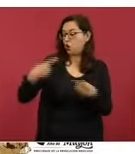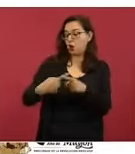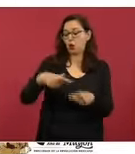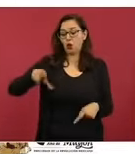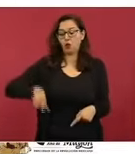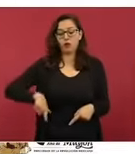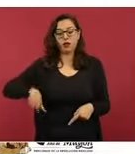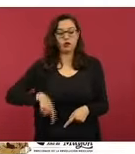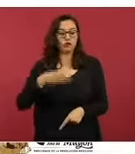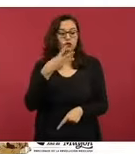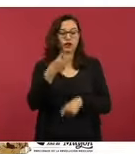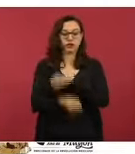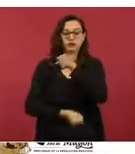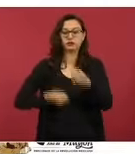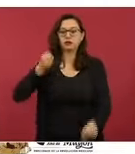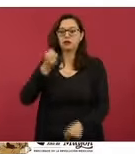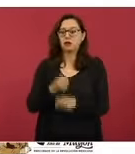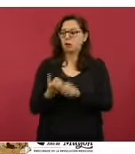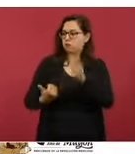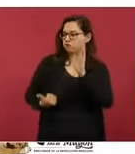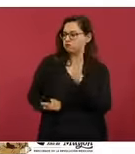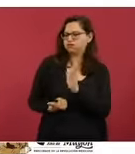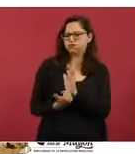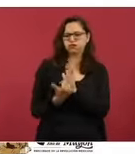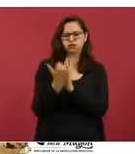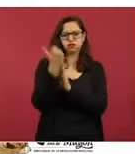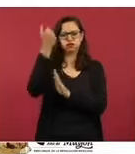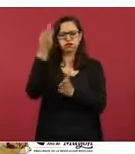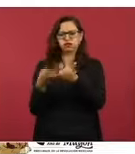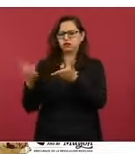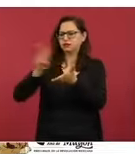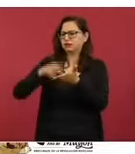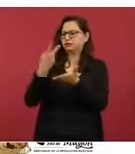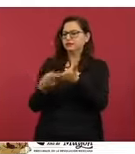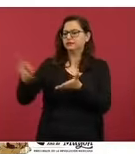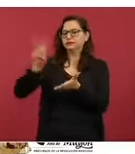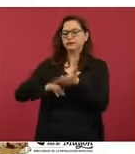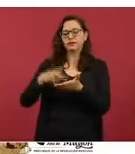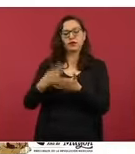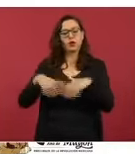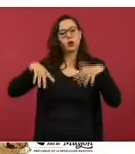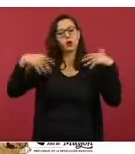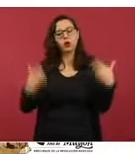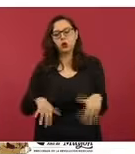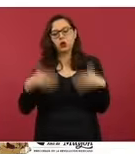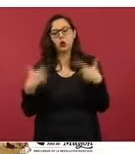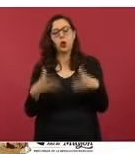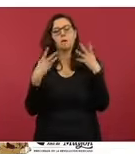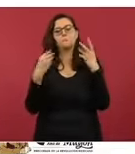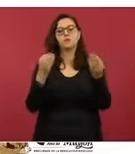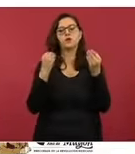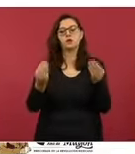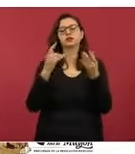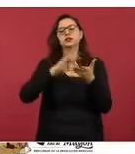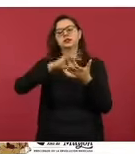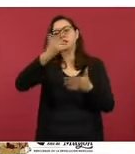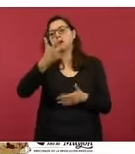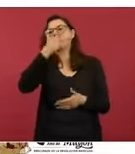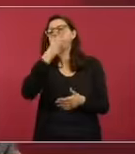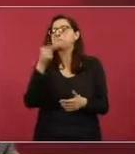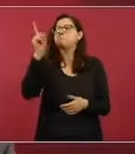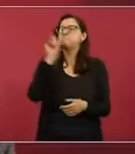Obrador, se ha triplicado las remesas, gracias a esas mexicanas, mexicanos, que son